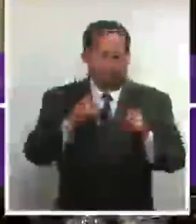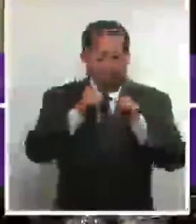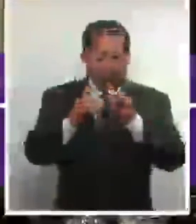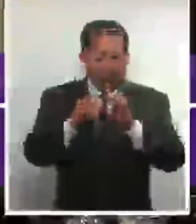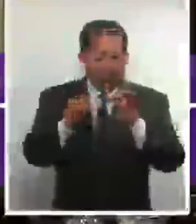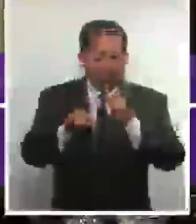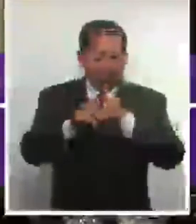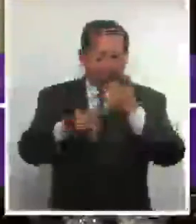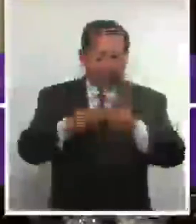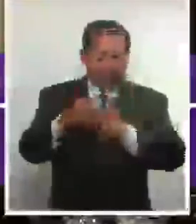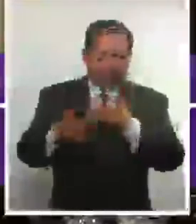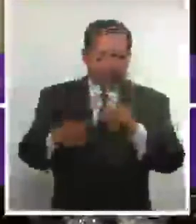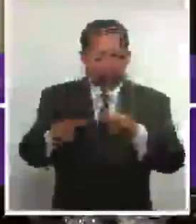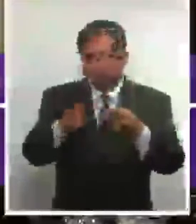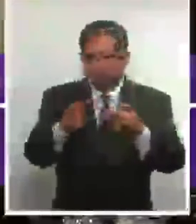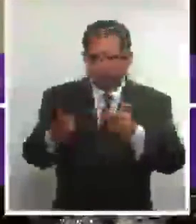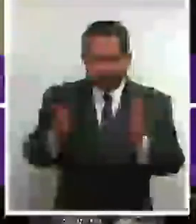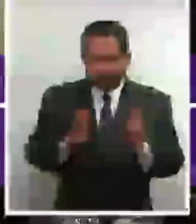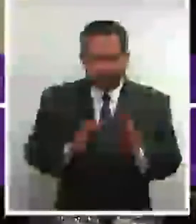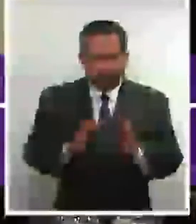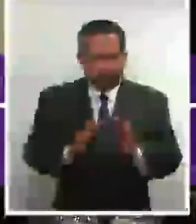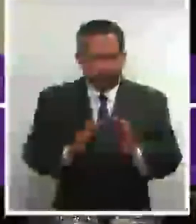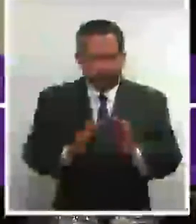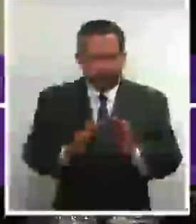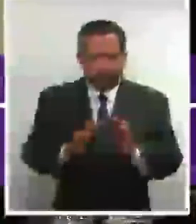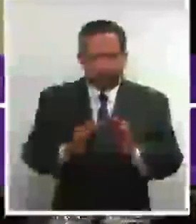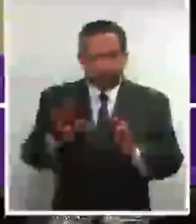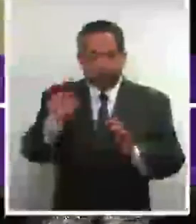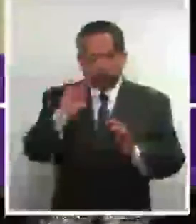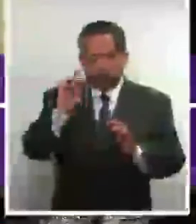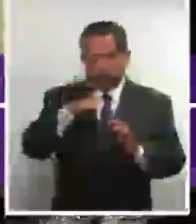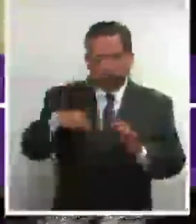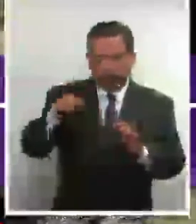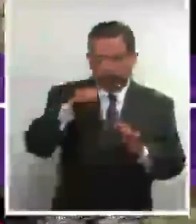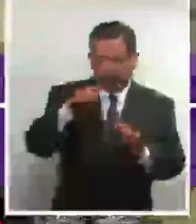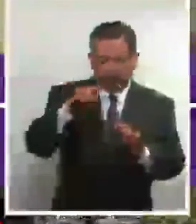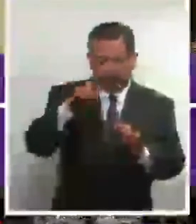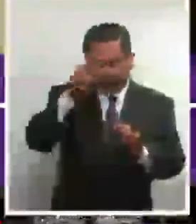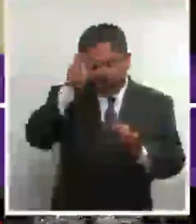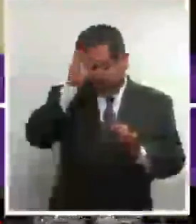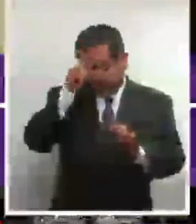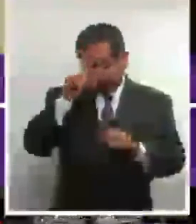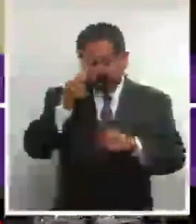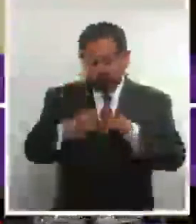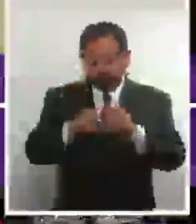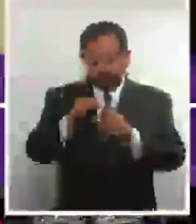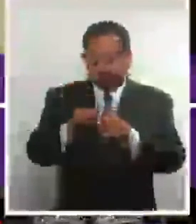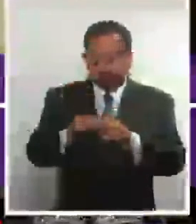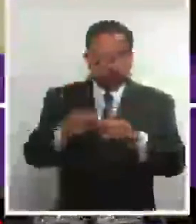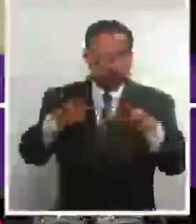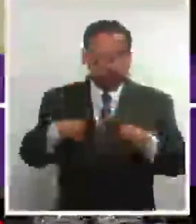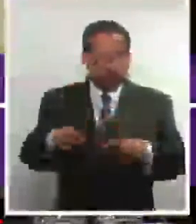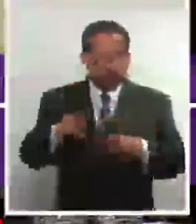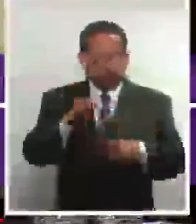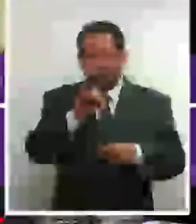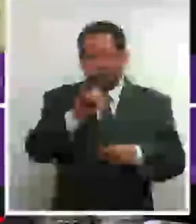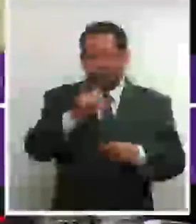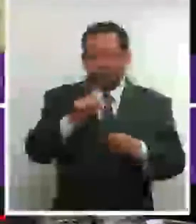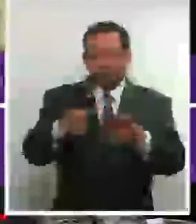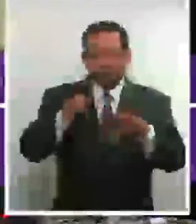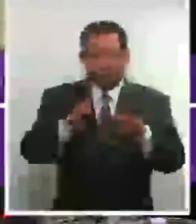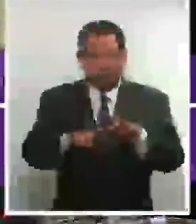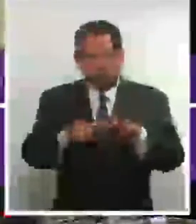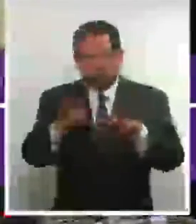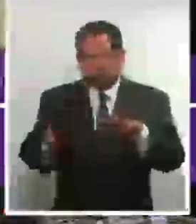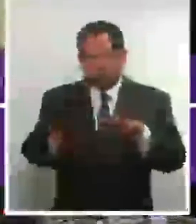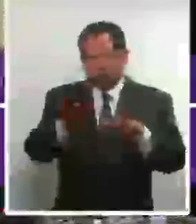generará probablemente una disminución de probables personas que puedan asistir a pensar en ser fiscales. Y otra es